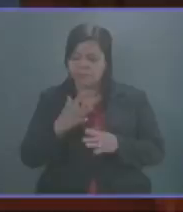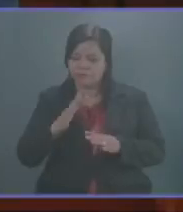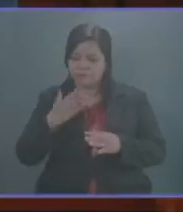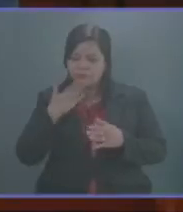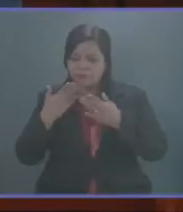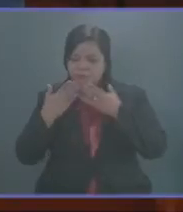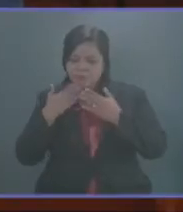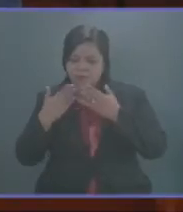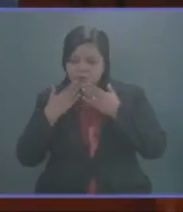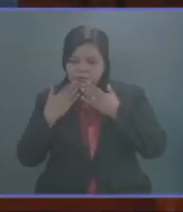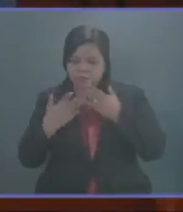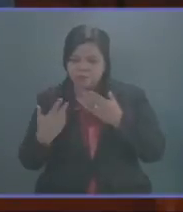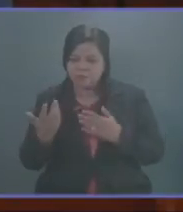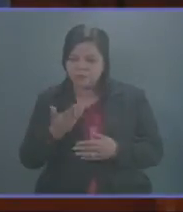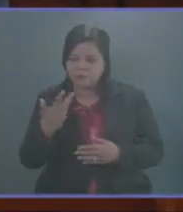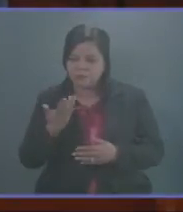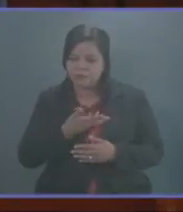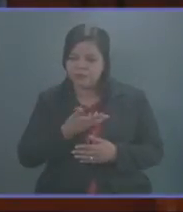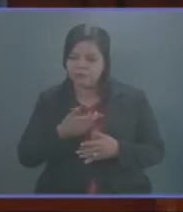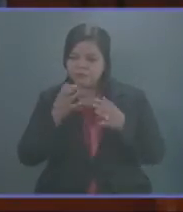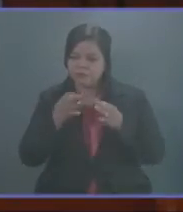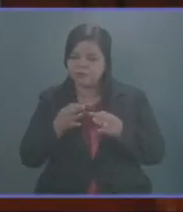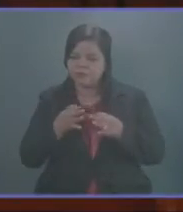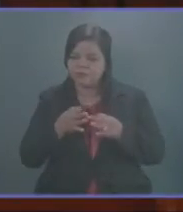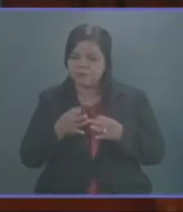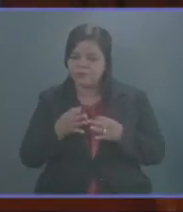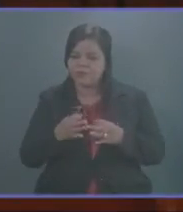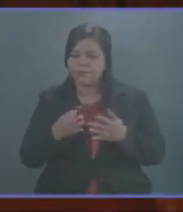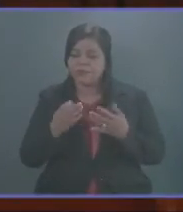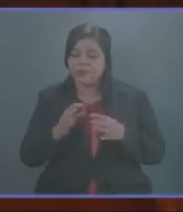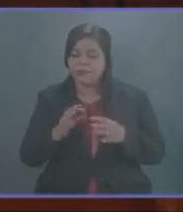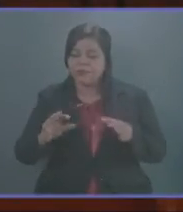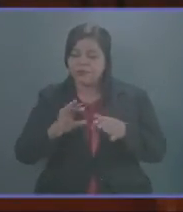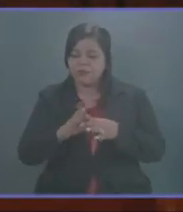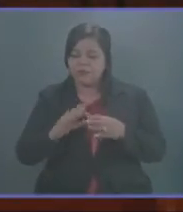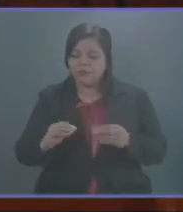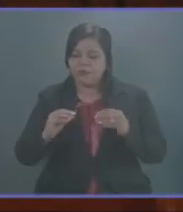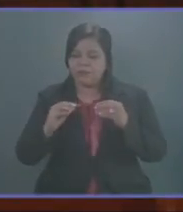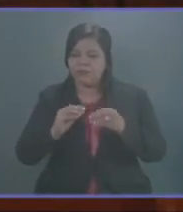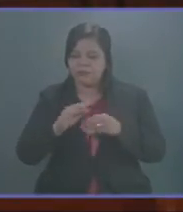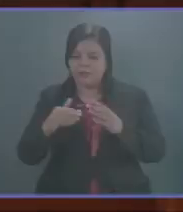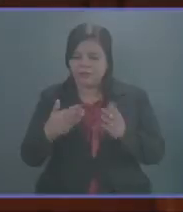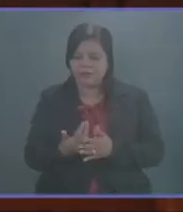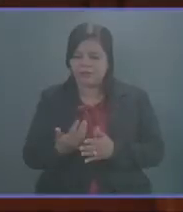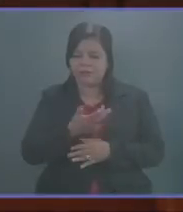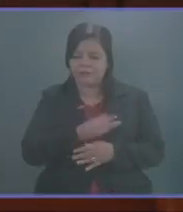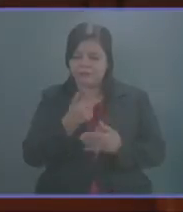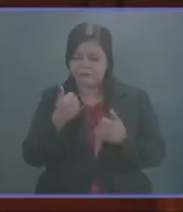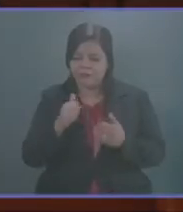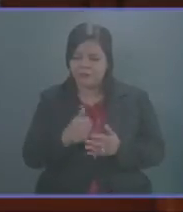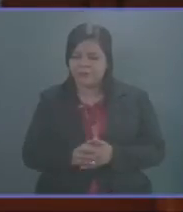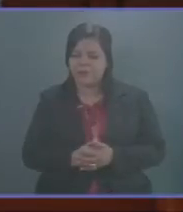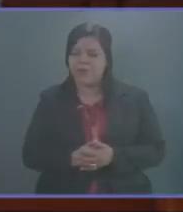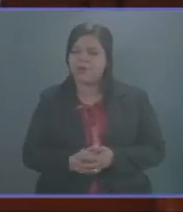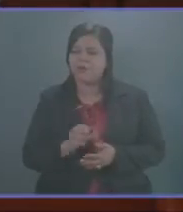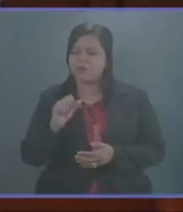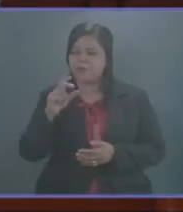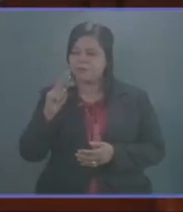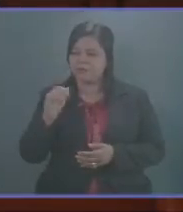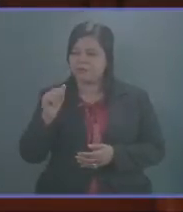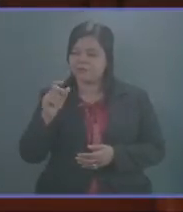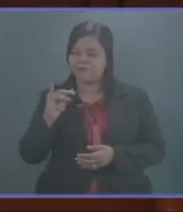expuestas, esta comisión acuerda emitir dictamen favorable parcial, proponiendo a este honorable pleno decretar delimitación territorial de Potonico y San Antonio Los